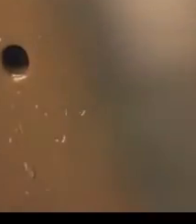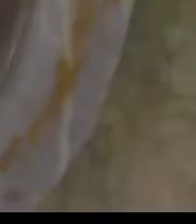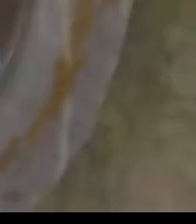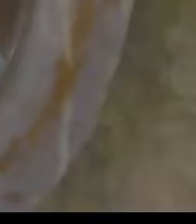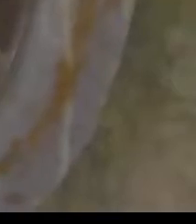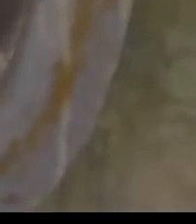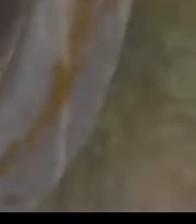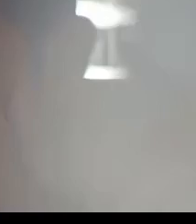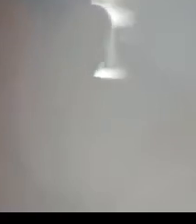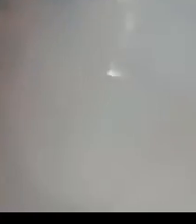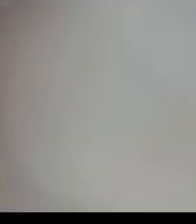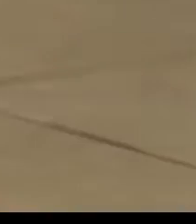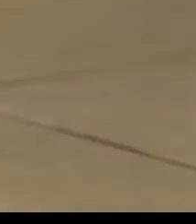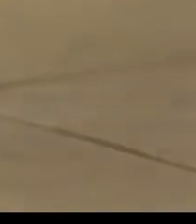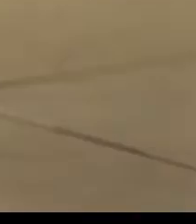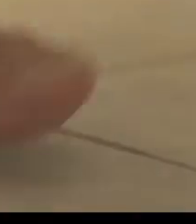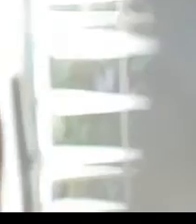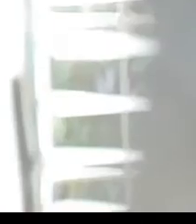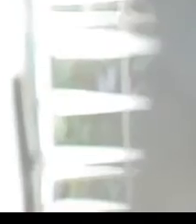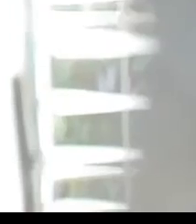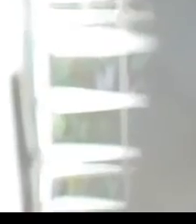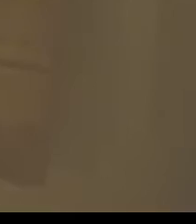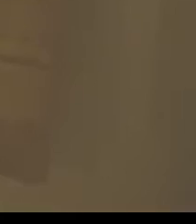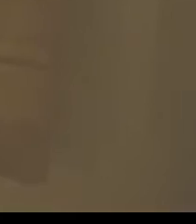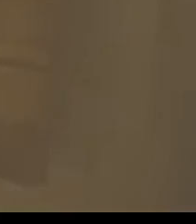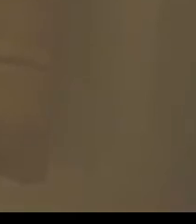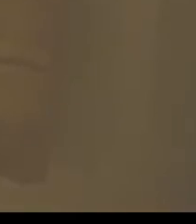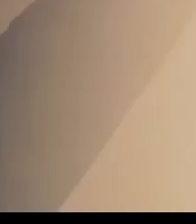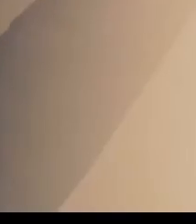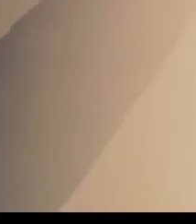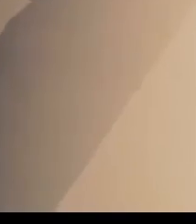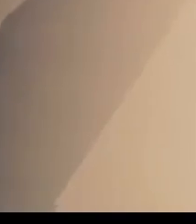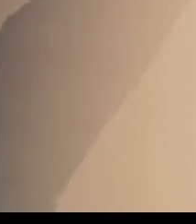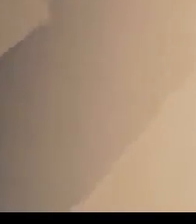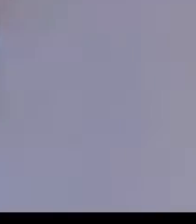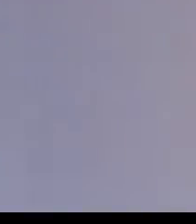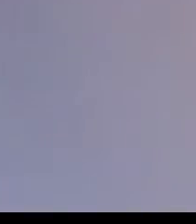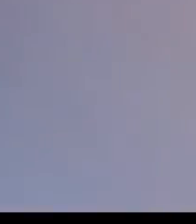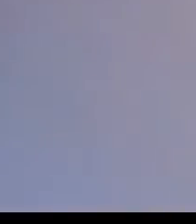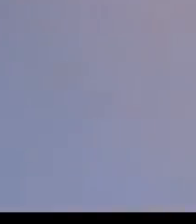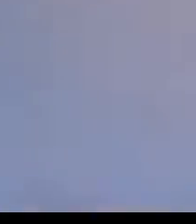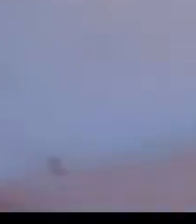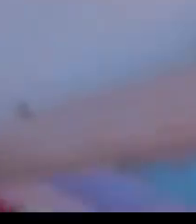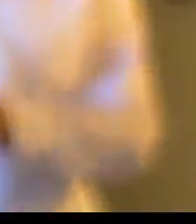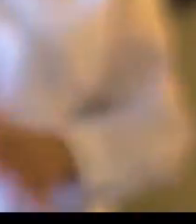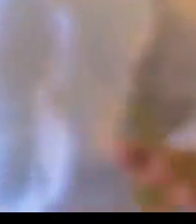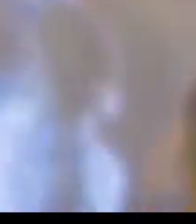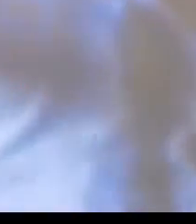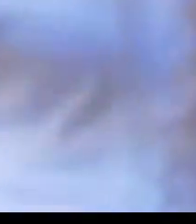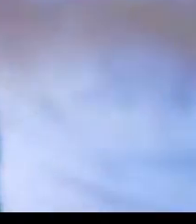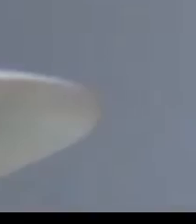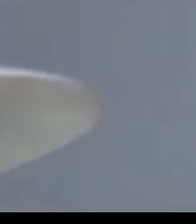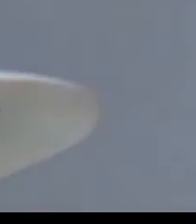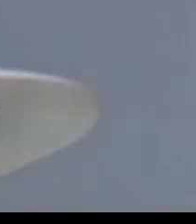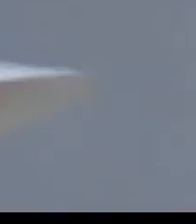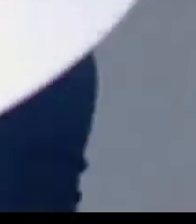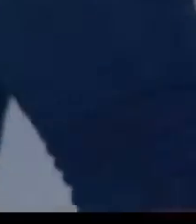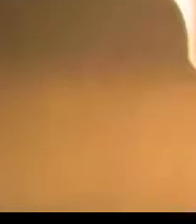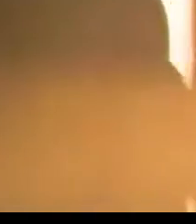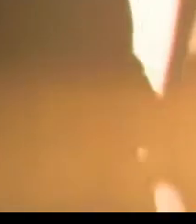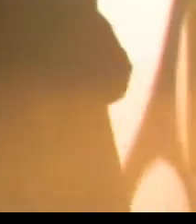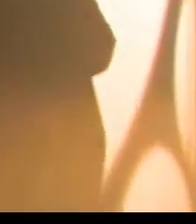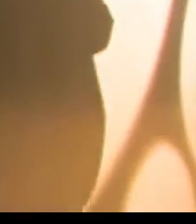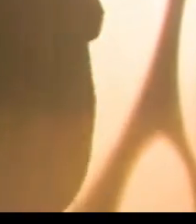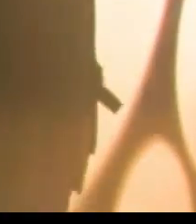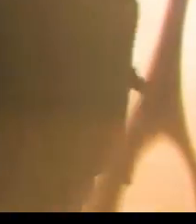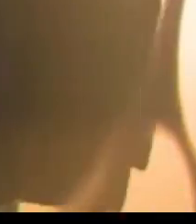En Santander seguimos avanzando. Por eso nuestros pasos son de decisión, entrega, compromiso. Un compromiso que asumimos con convicción para